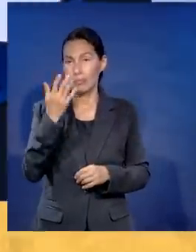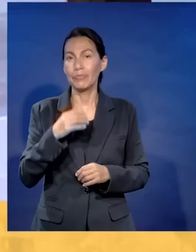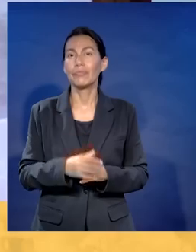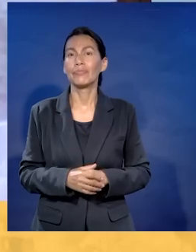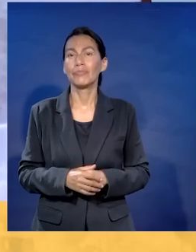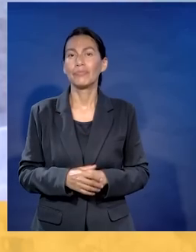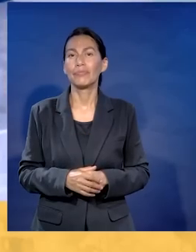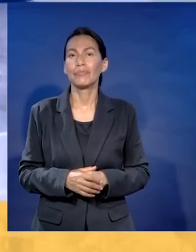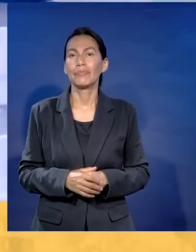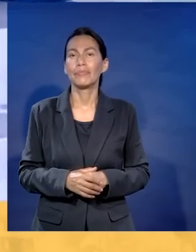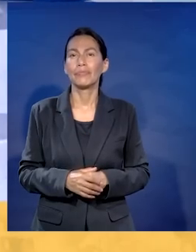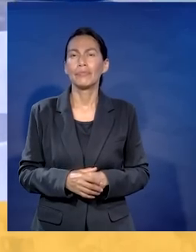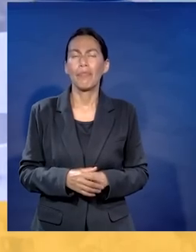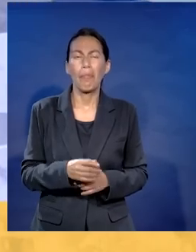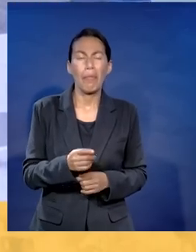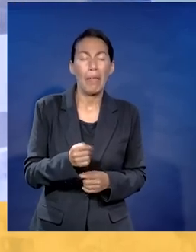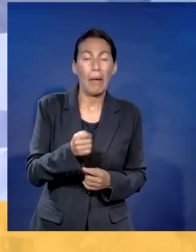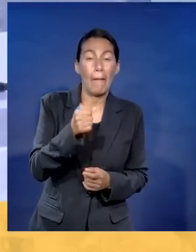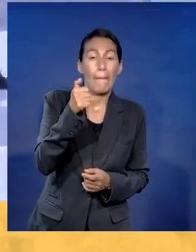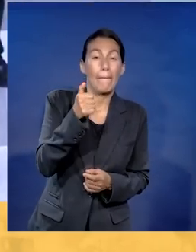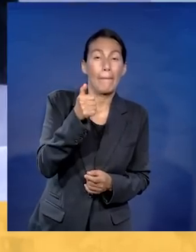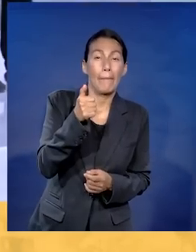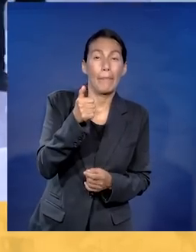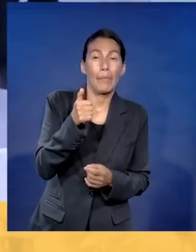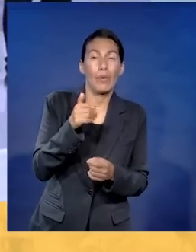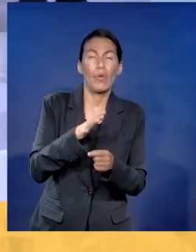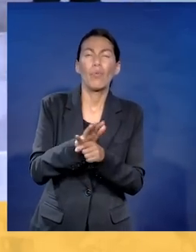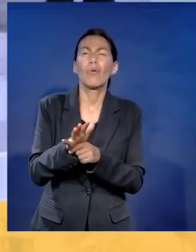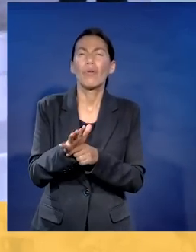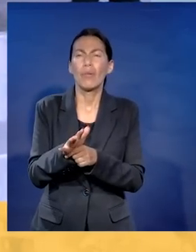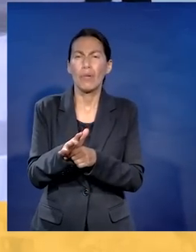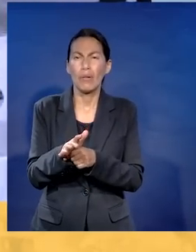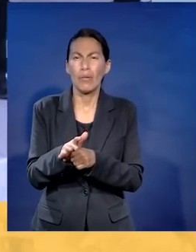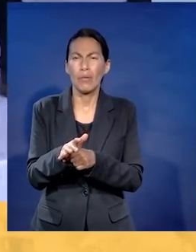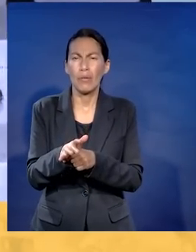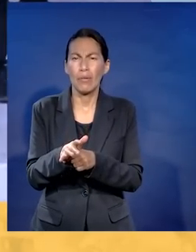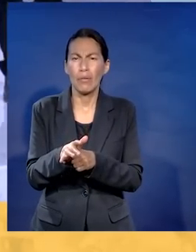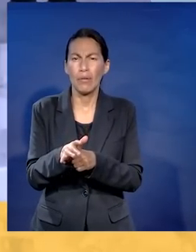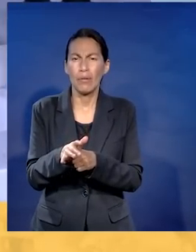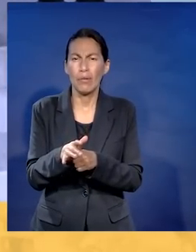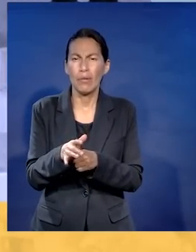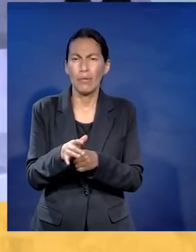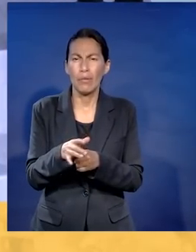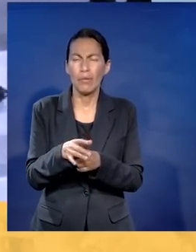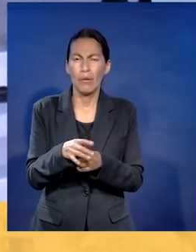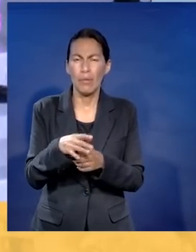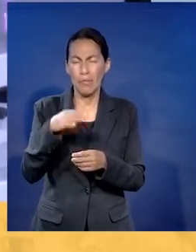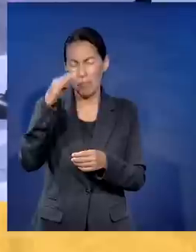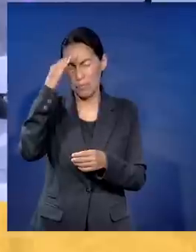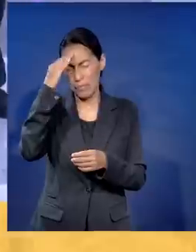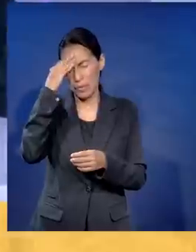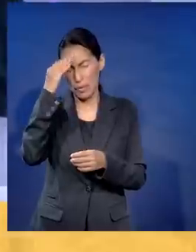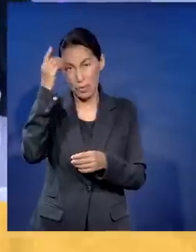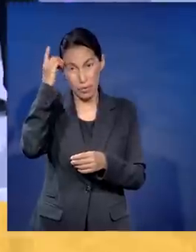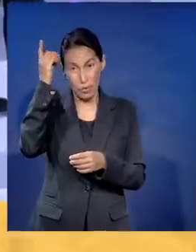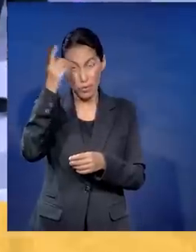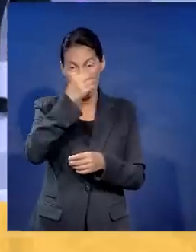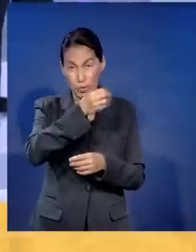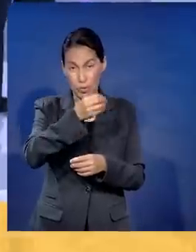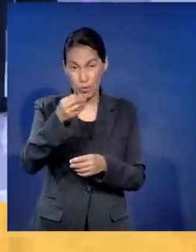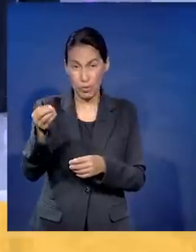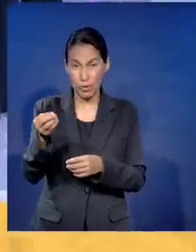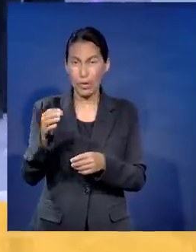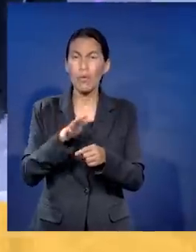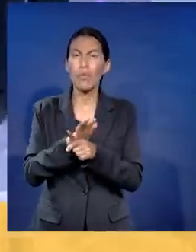Cuál es el elemento que debe estar primando o los elementos que deben estar primando en una mente